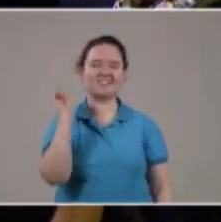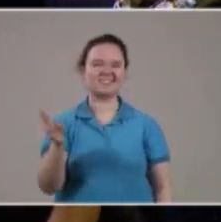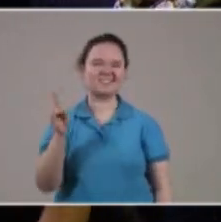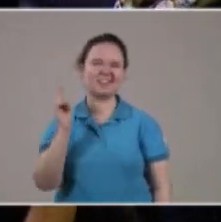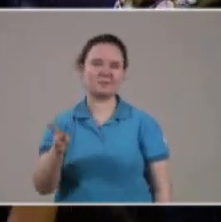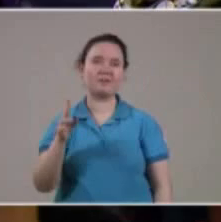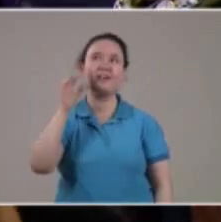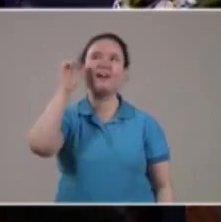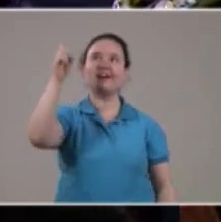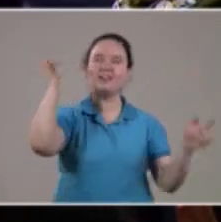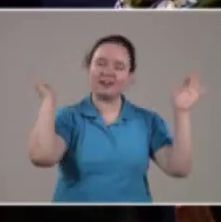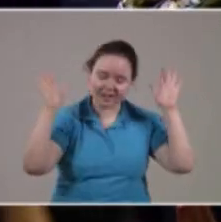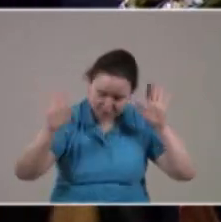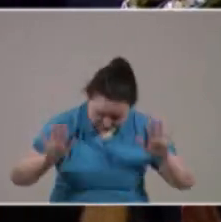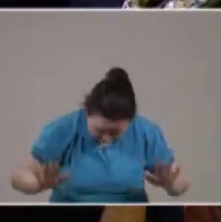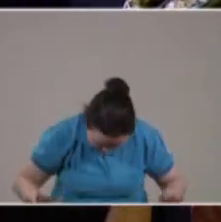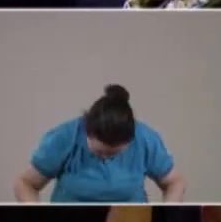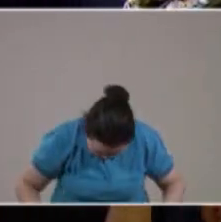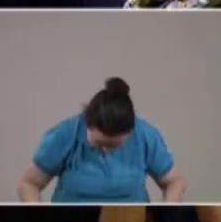le adoraremos,